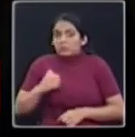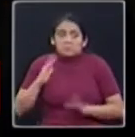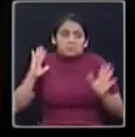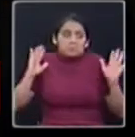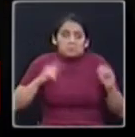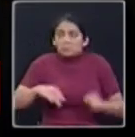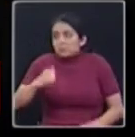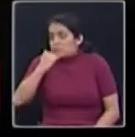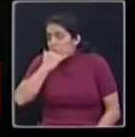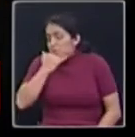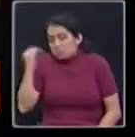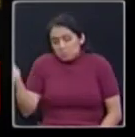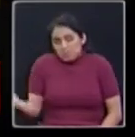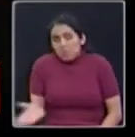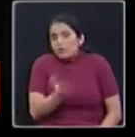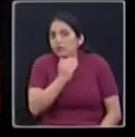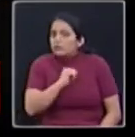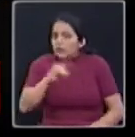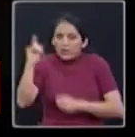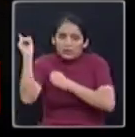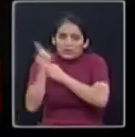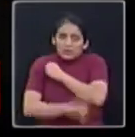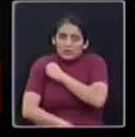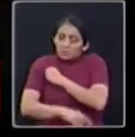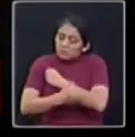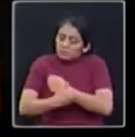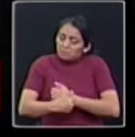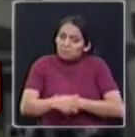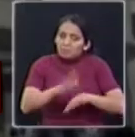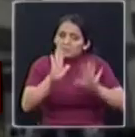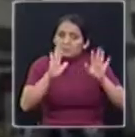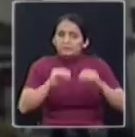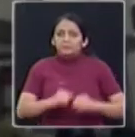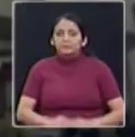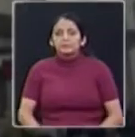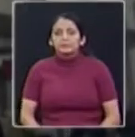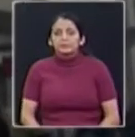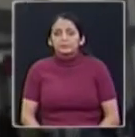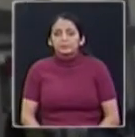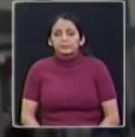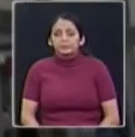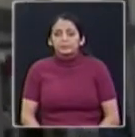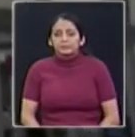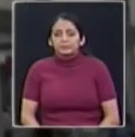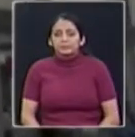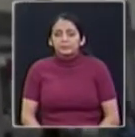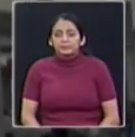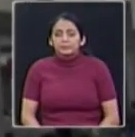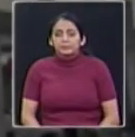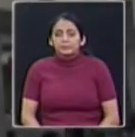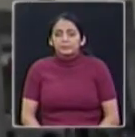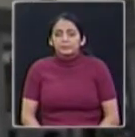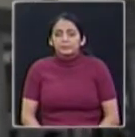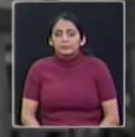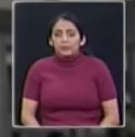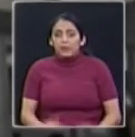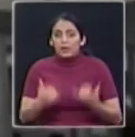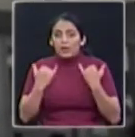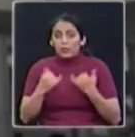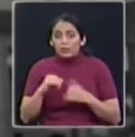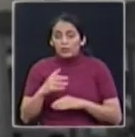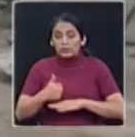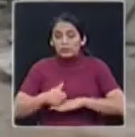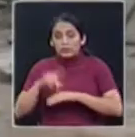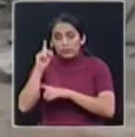ilícito, tiene que ser sancionado con el máximo rigor de la ley. Finalmente enfatizó que espera de la Fiscalía un accionar igual